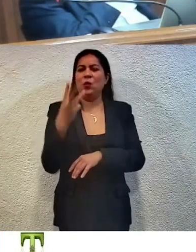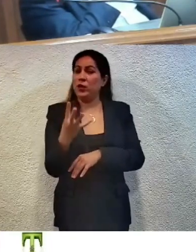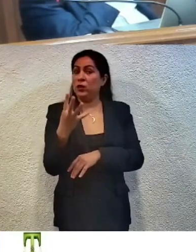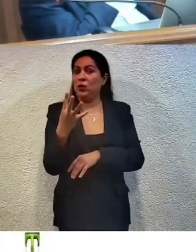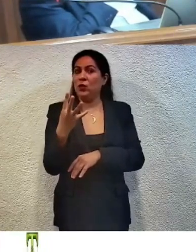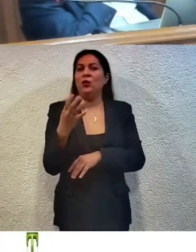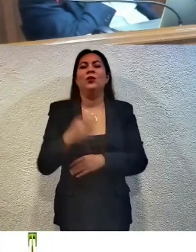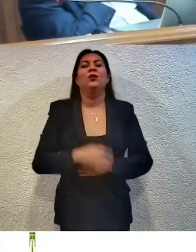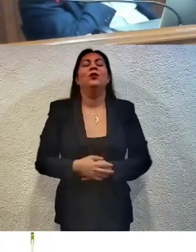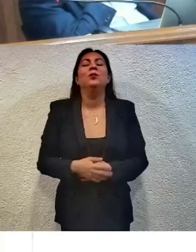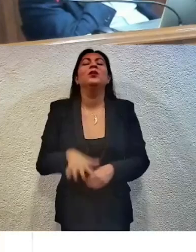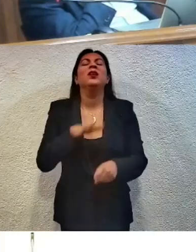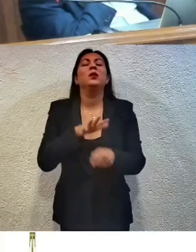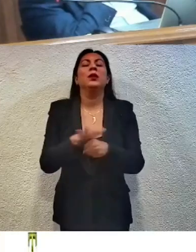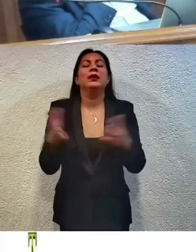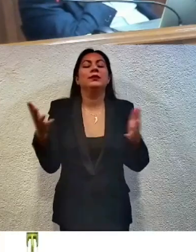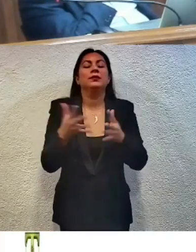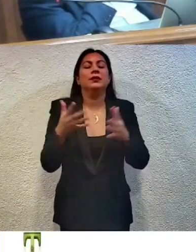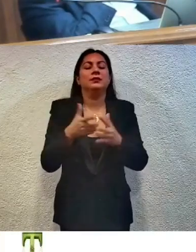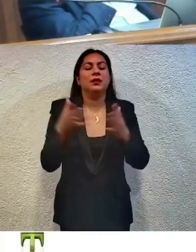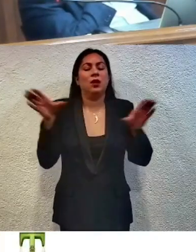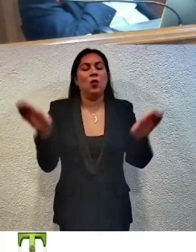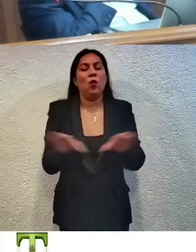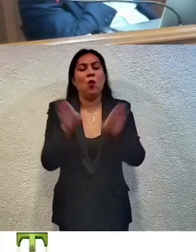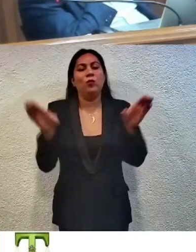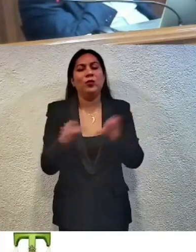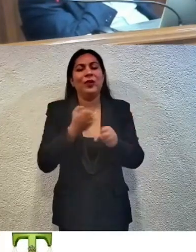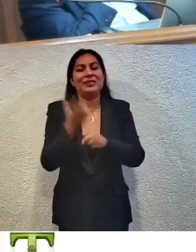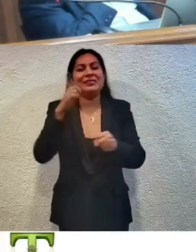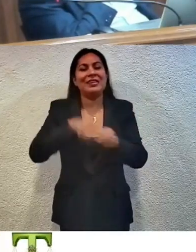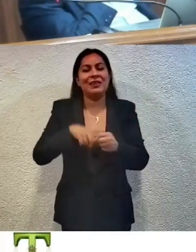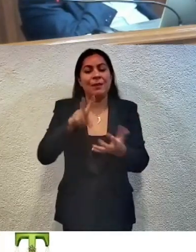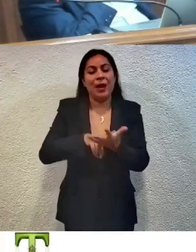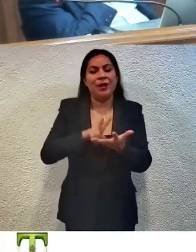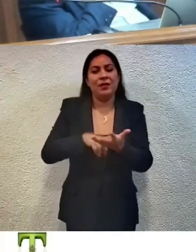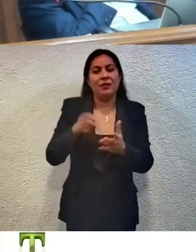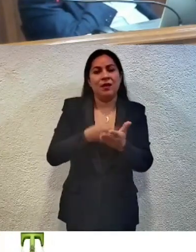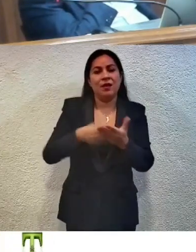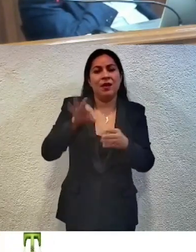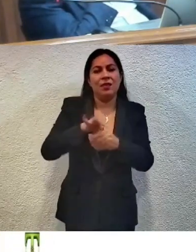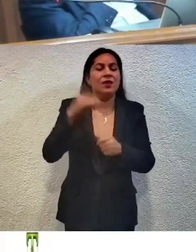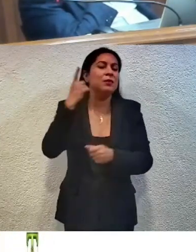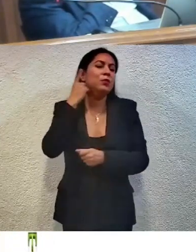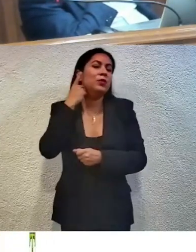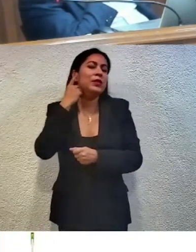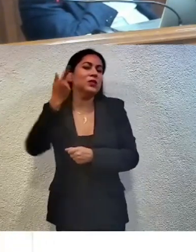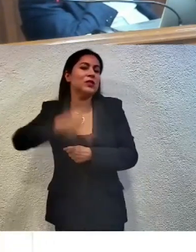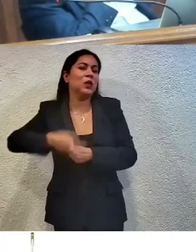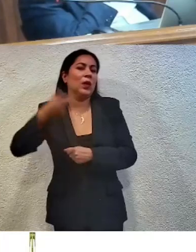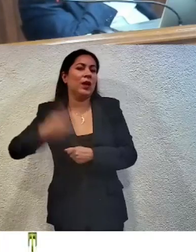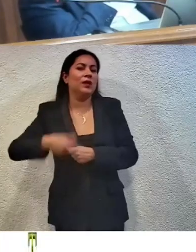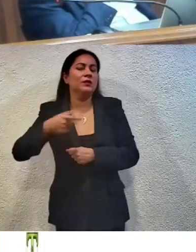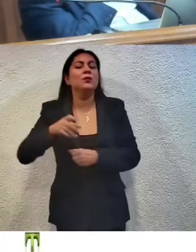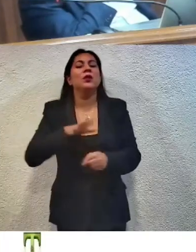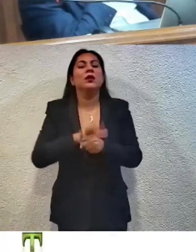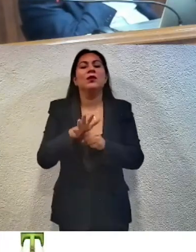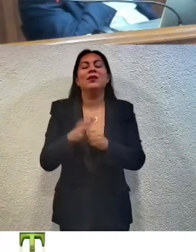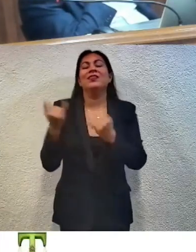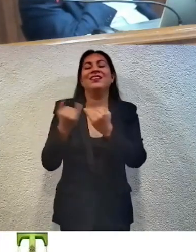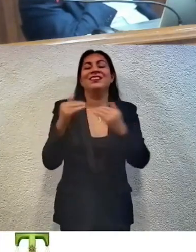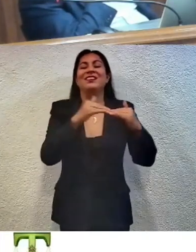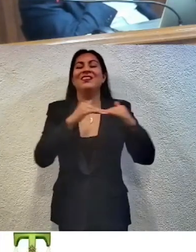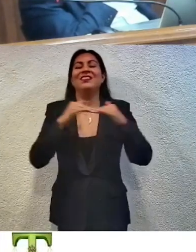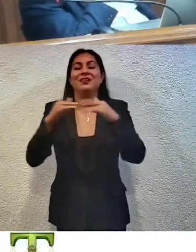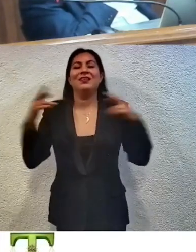176/CE/09-06-2024, por el que se realiza el cómputo estatal, se declara la validez de la elección de diputaciones locales por el principio de